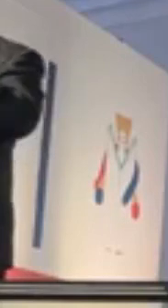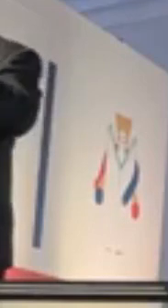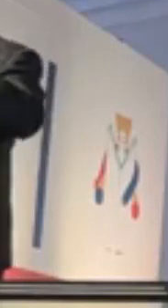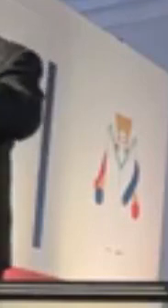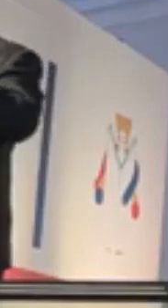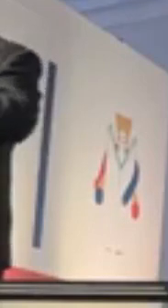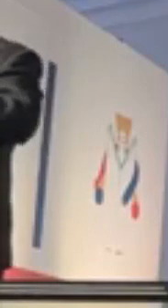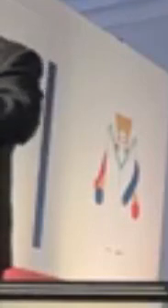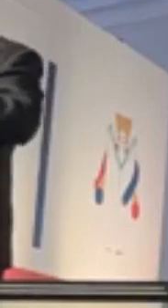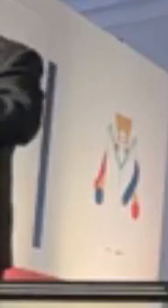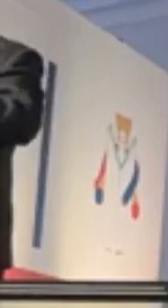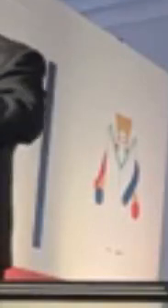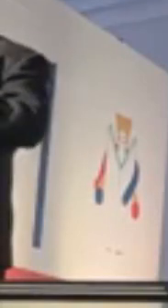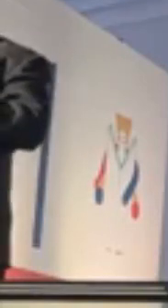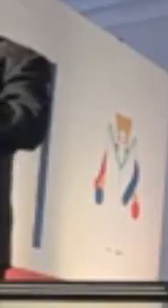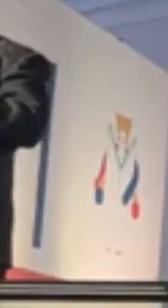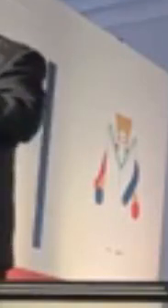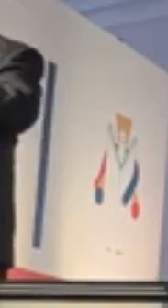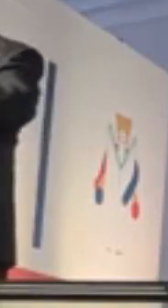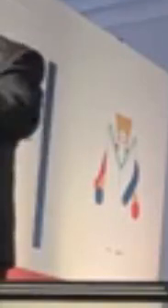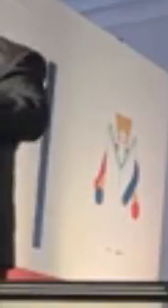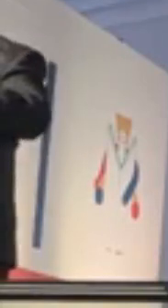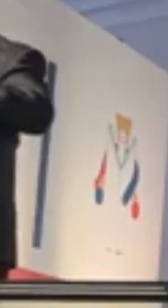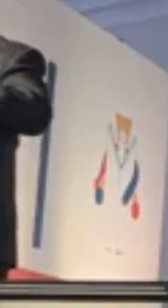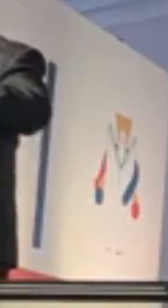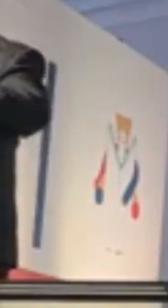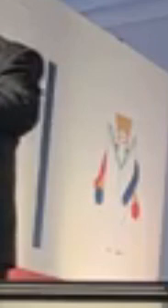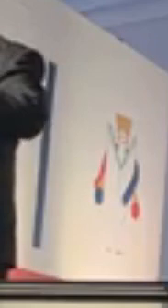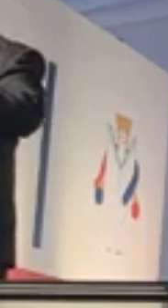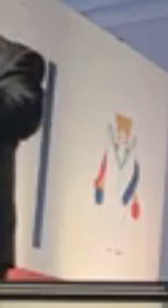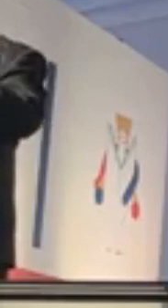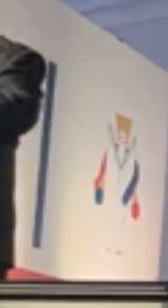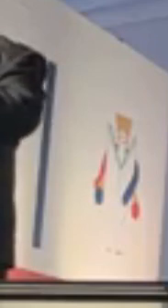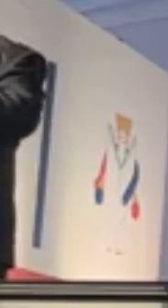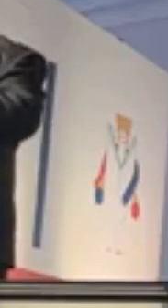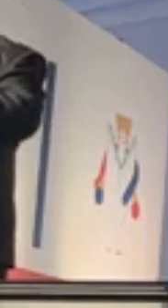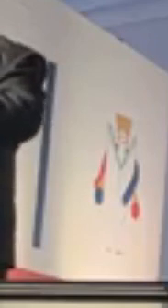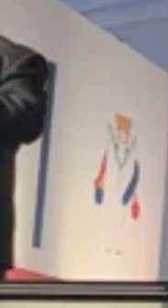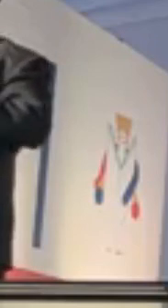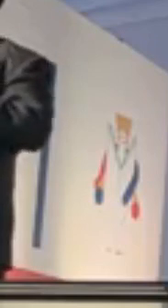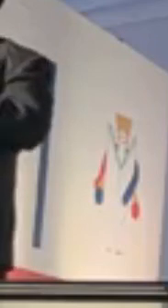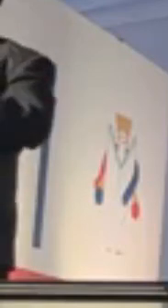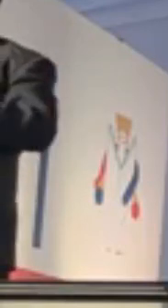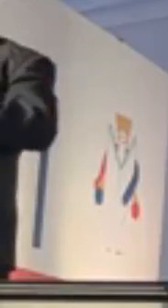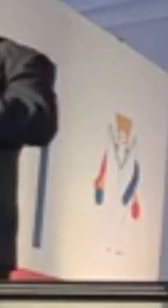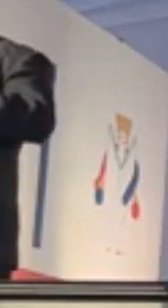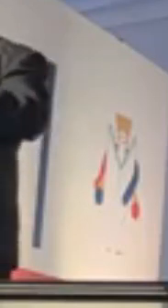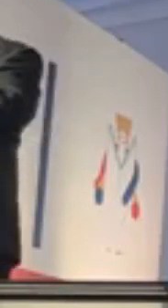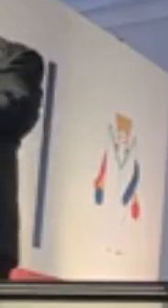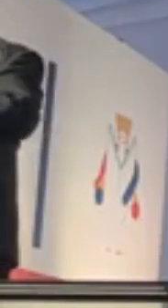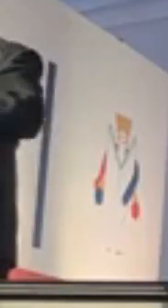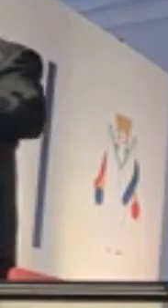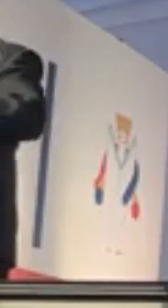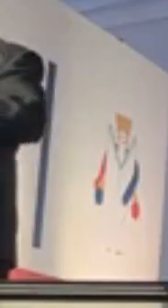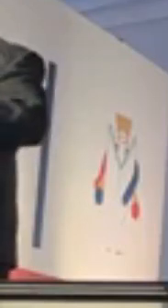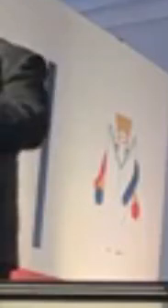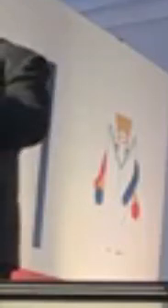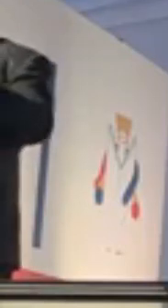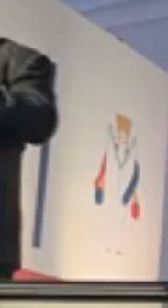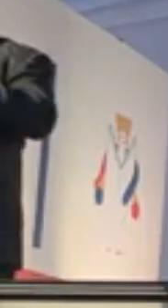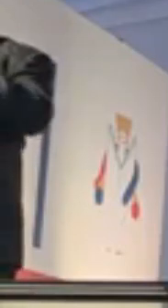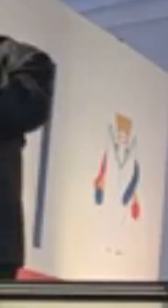es difícil, ¿no?, incluso ganando los gobiernos, llegar al poder en términos generales,